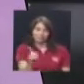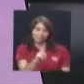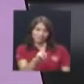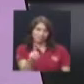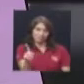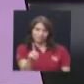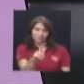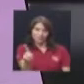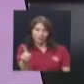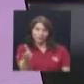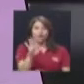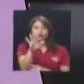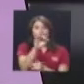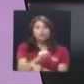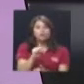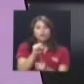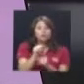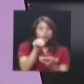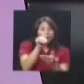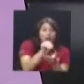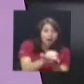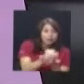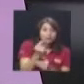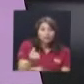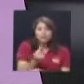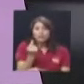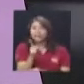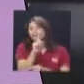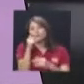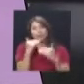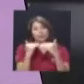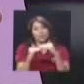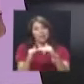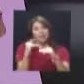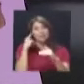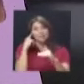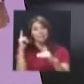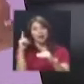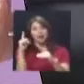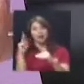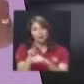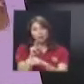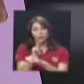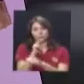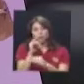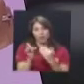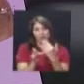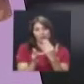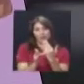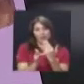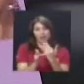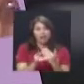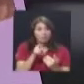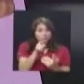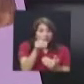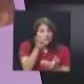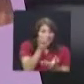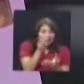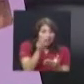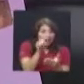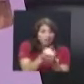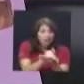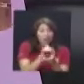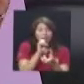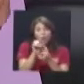el limitante para hacer uso de la técnica o sea no puede ser que sea este casado que esté divorciado que sea viuda